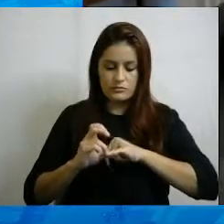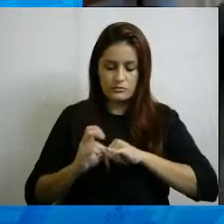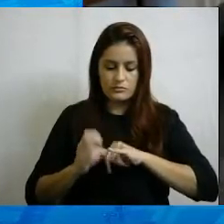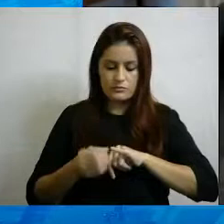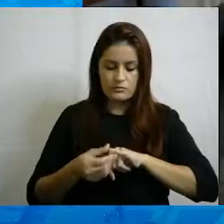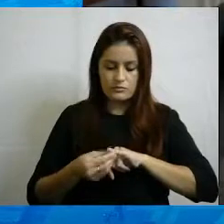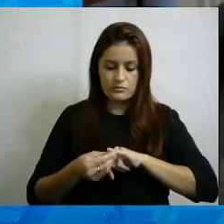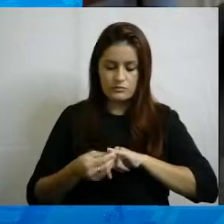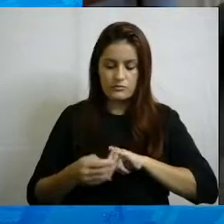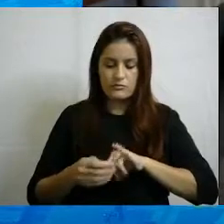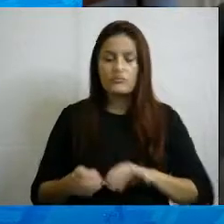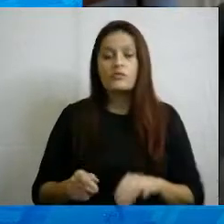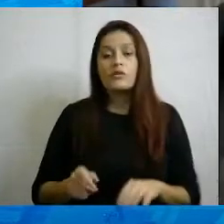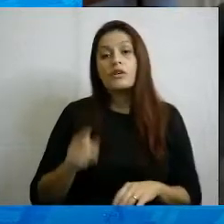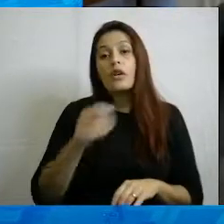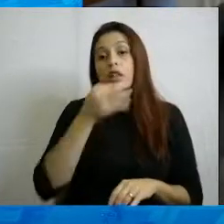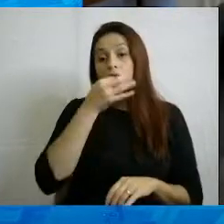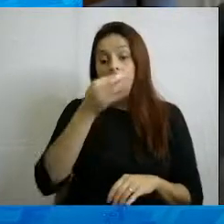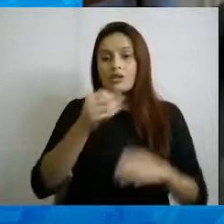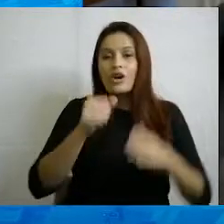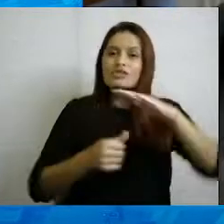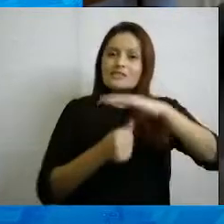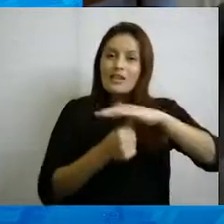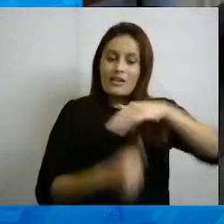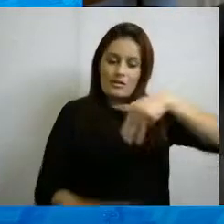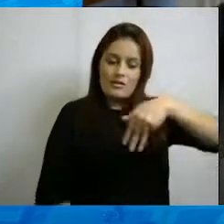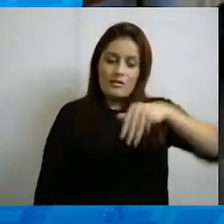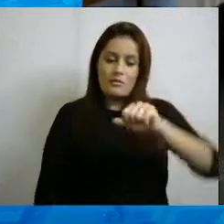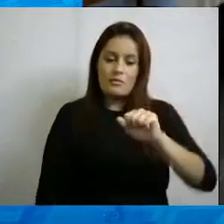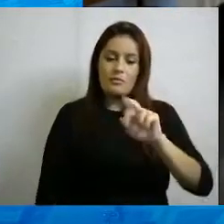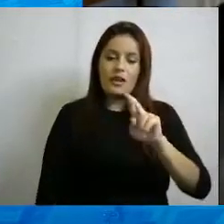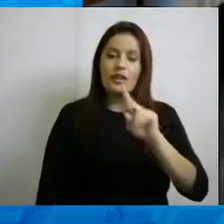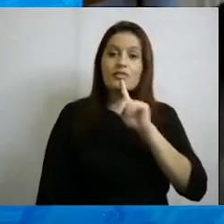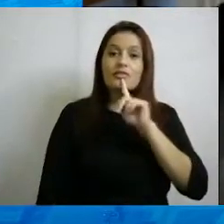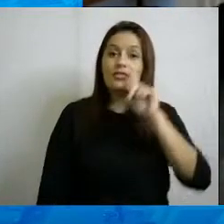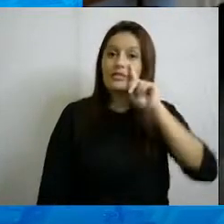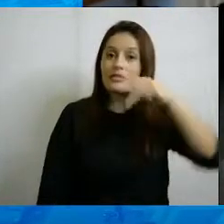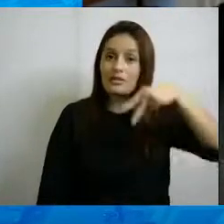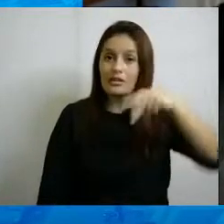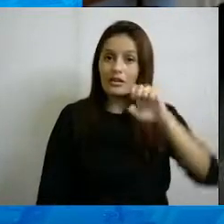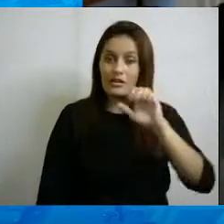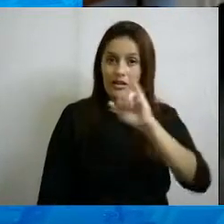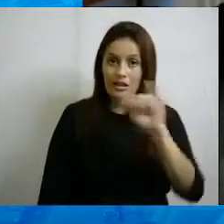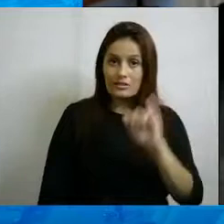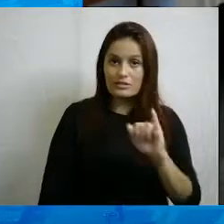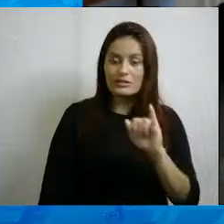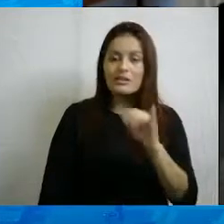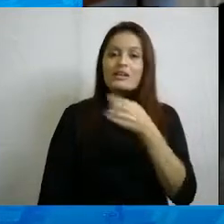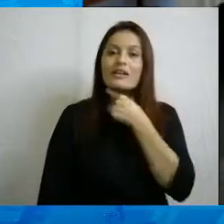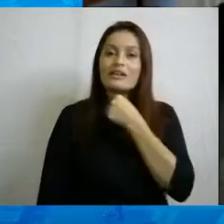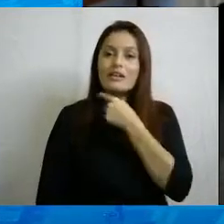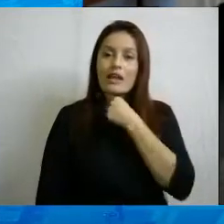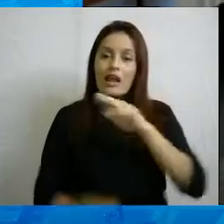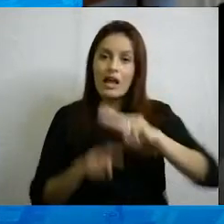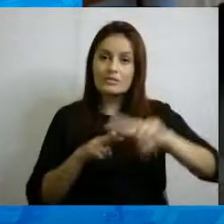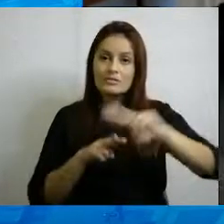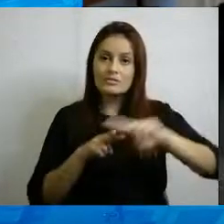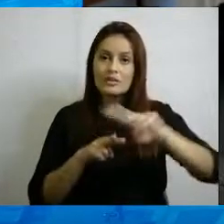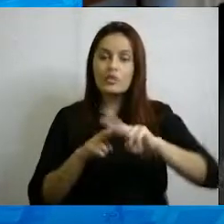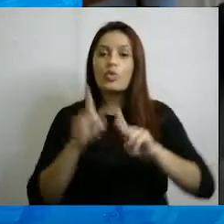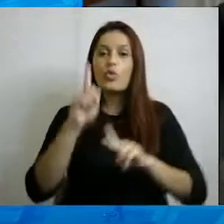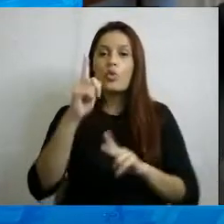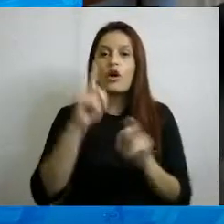Efectivamente, como lo había anunciado en varios concejales, se llevó a efecto una